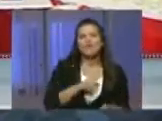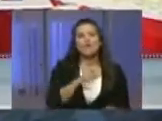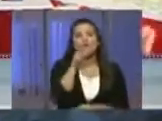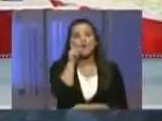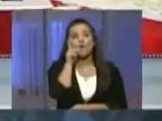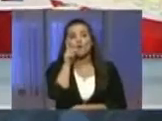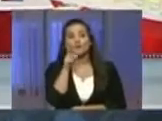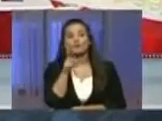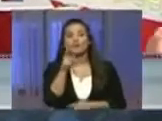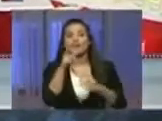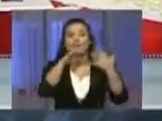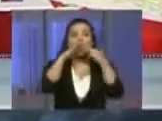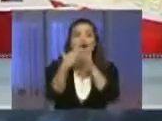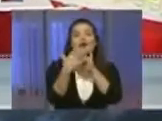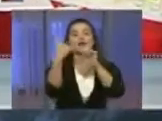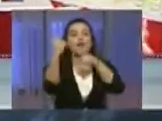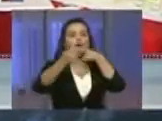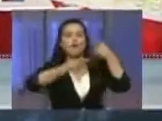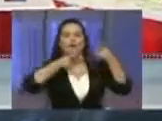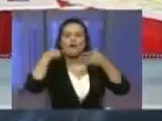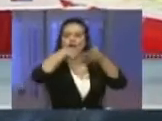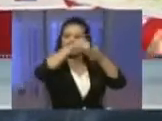cumpleaos barrio